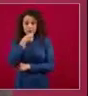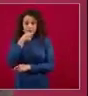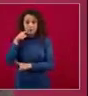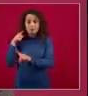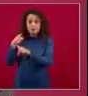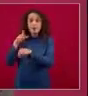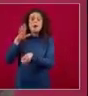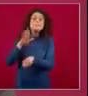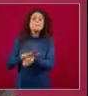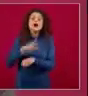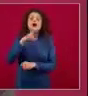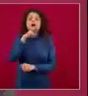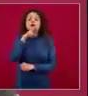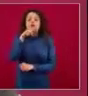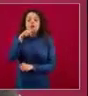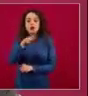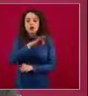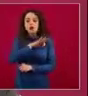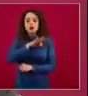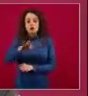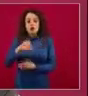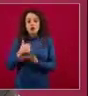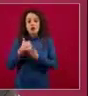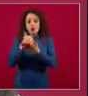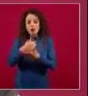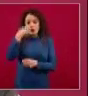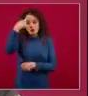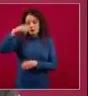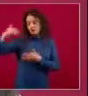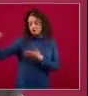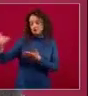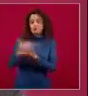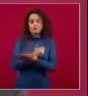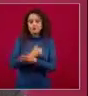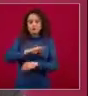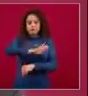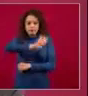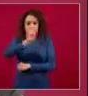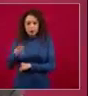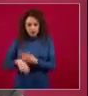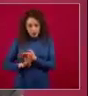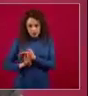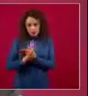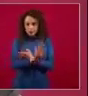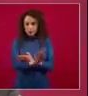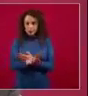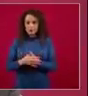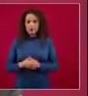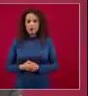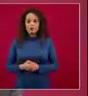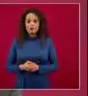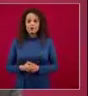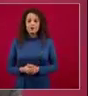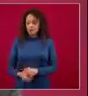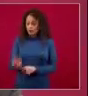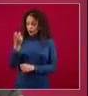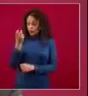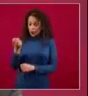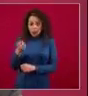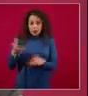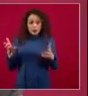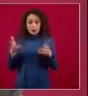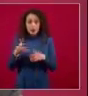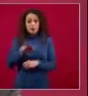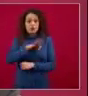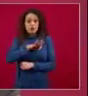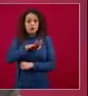mejor rendimiento de reducción de la mortalidad. Cuando se logra con ese diseño cubrir